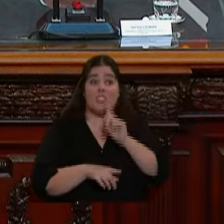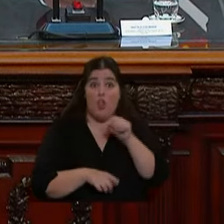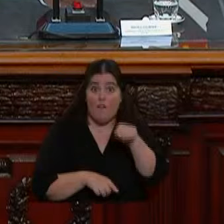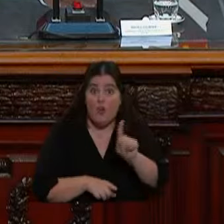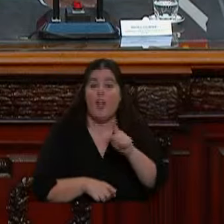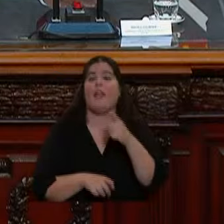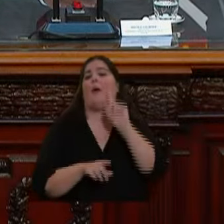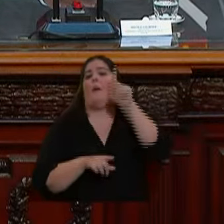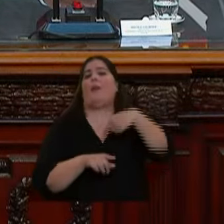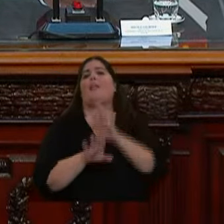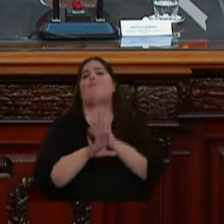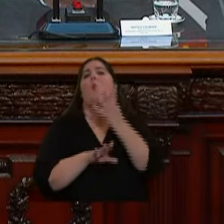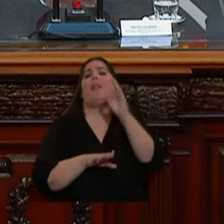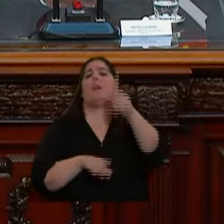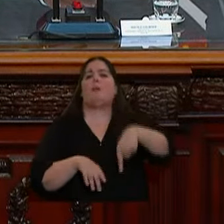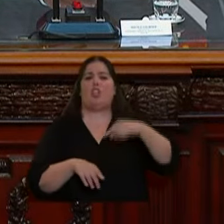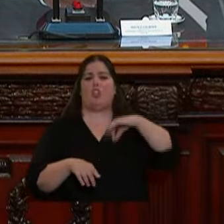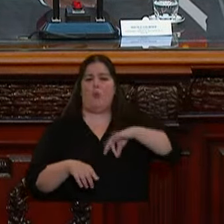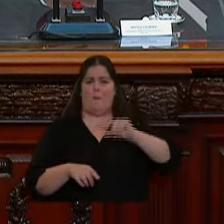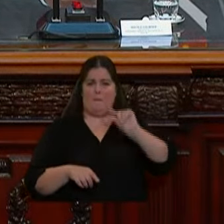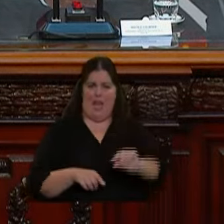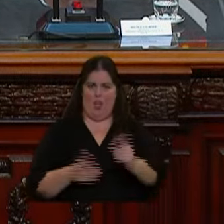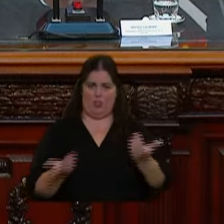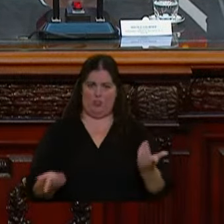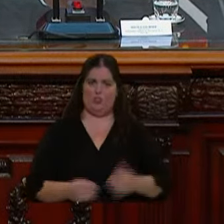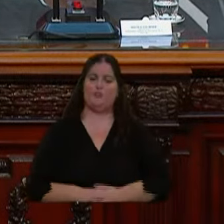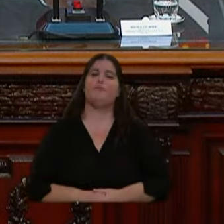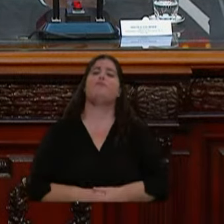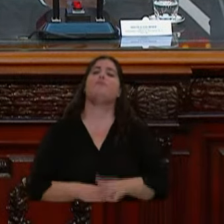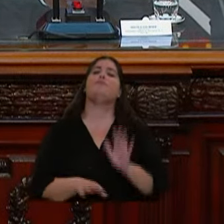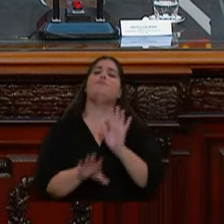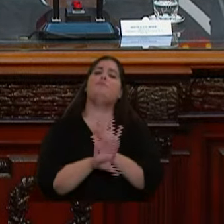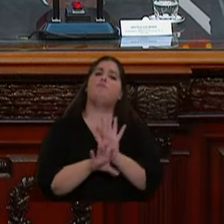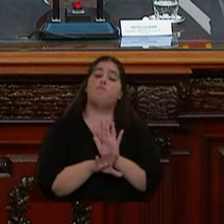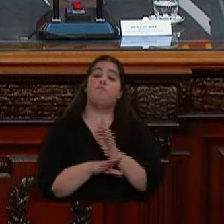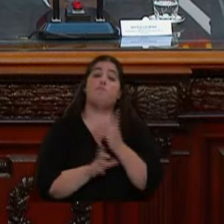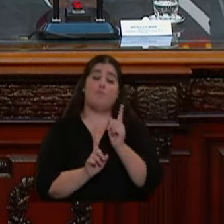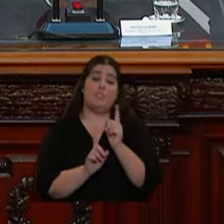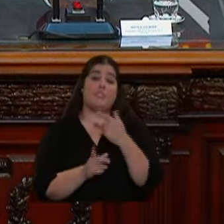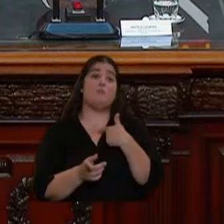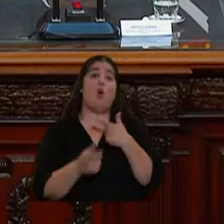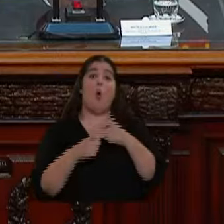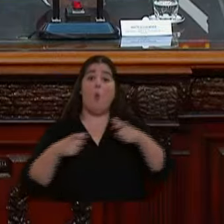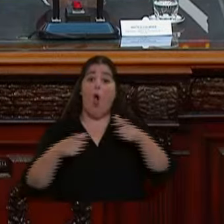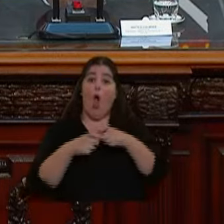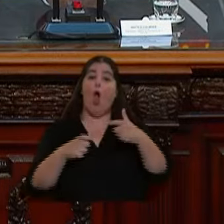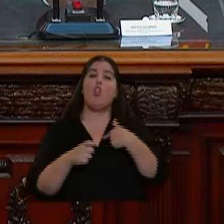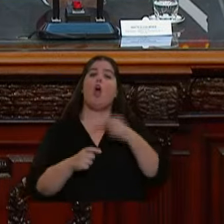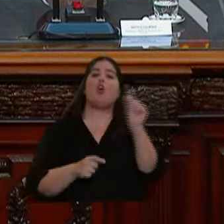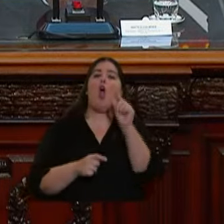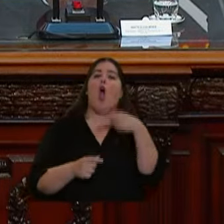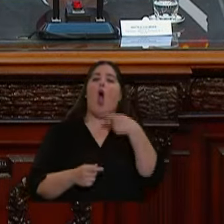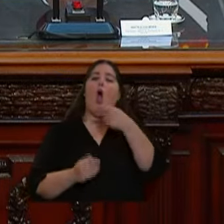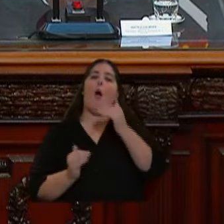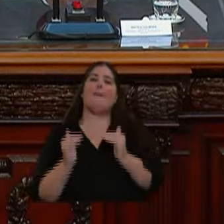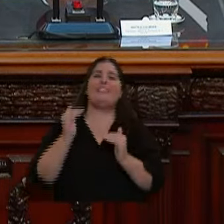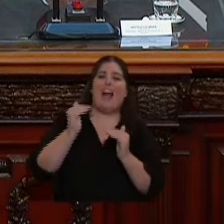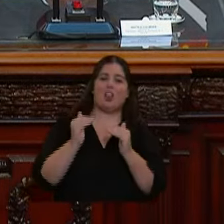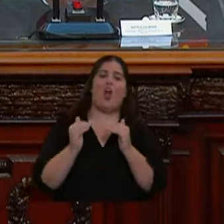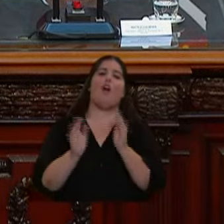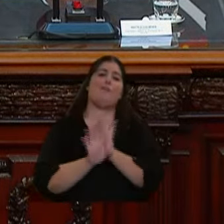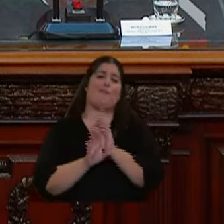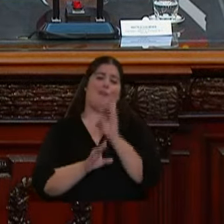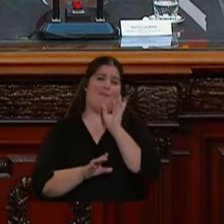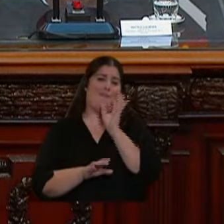hasta 40% de su poder adquisitivo. De hecho, el uso recurrente de bonos compensatorios es una clara muestra de lo